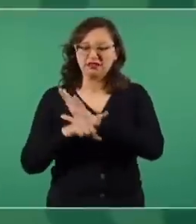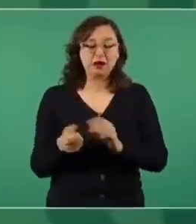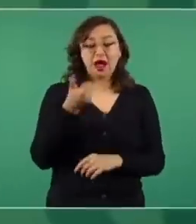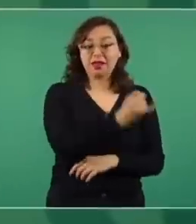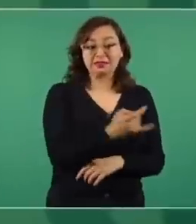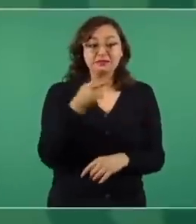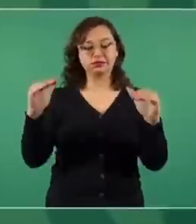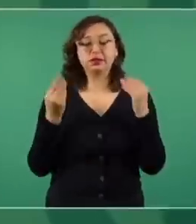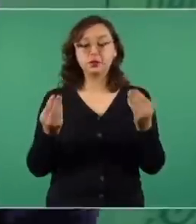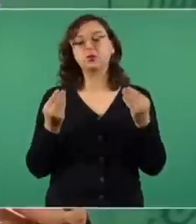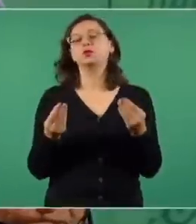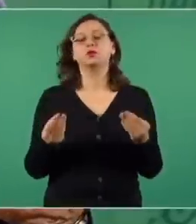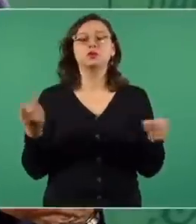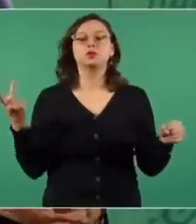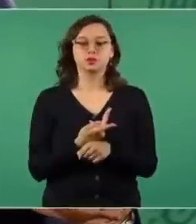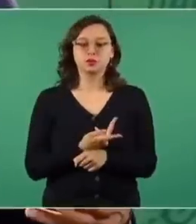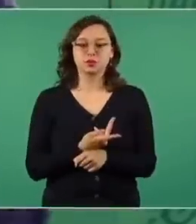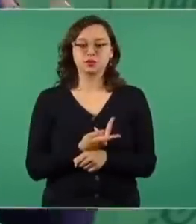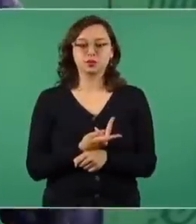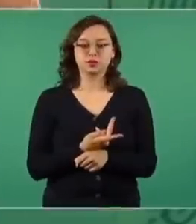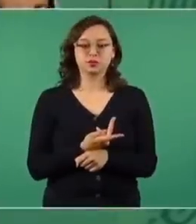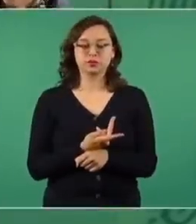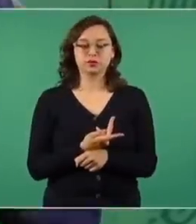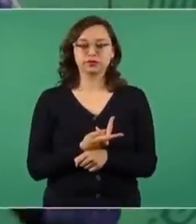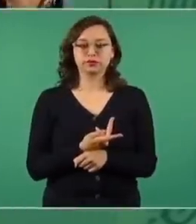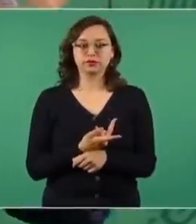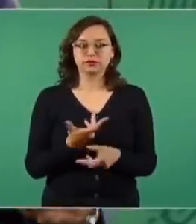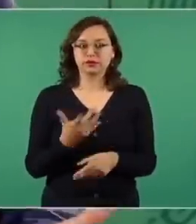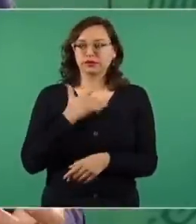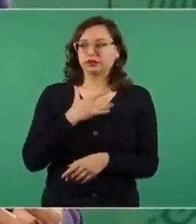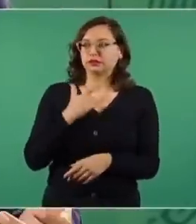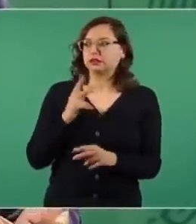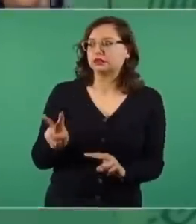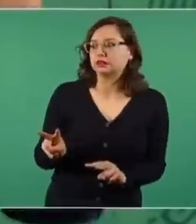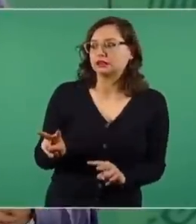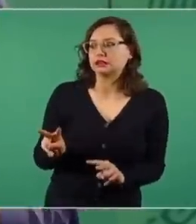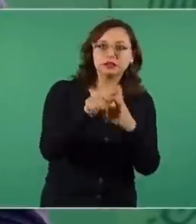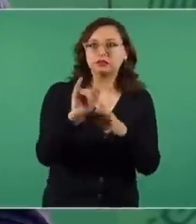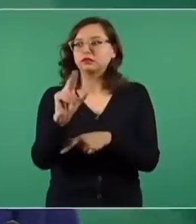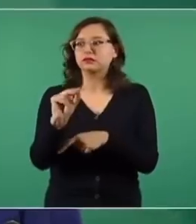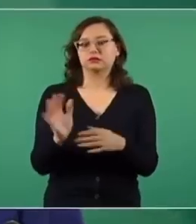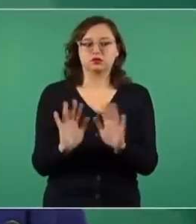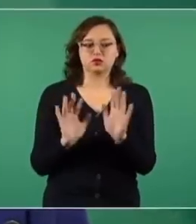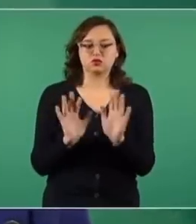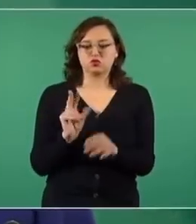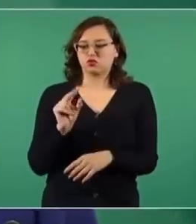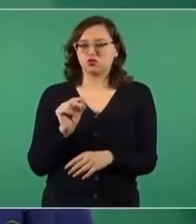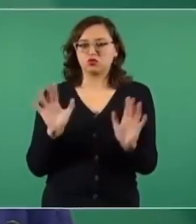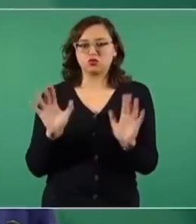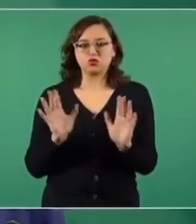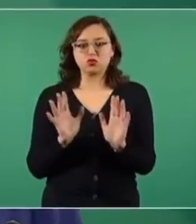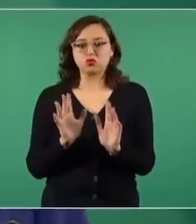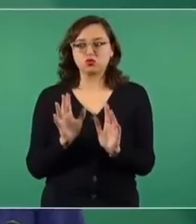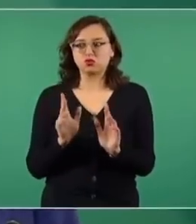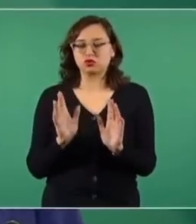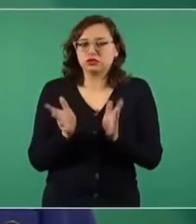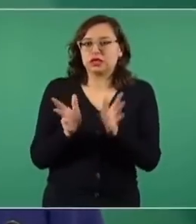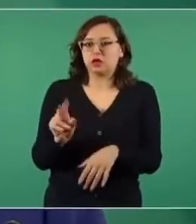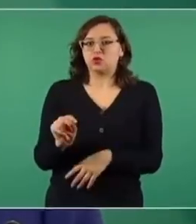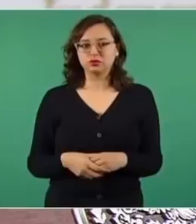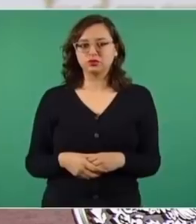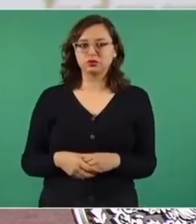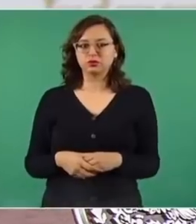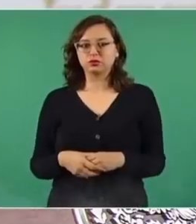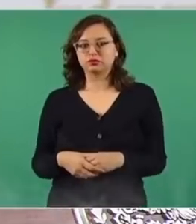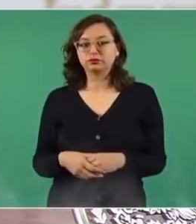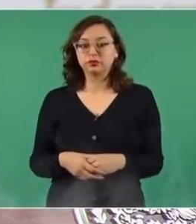porque el pueblo es mucha pieza, ya no consideran conveniente llevar a cabo la elección, consulta, para preguntarle al pueblo si me quedo o